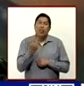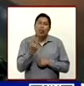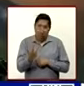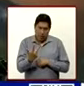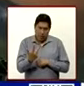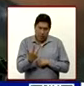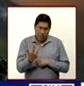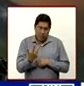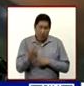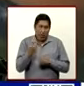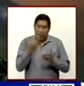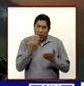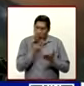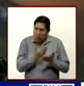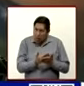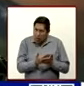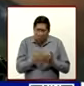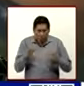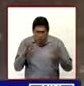donde ella fue vista por última vez.